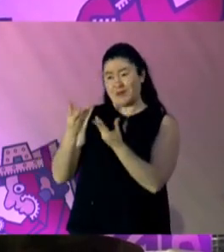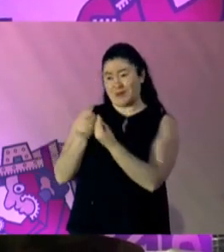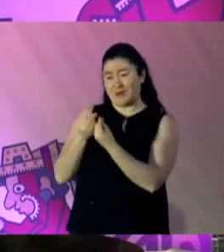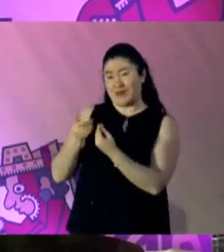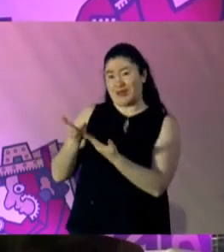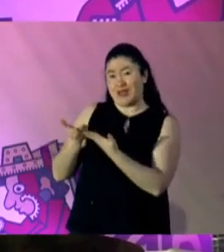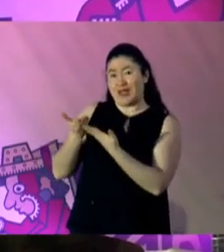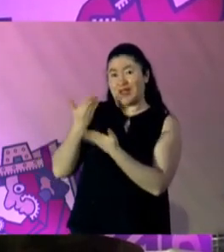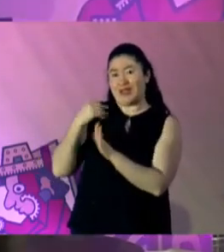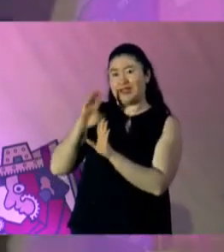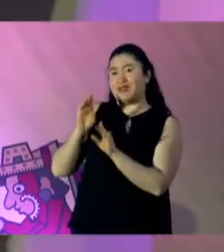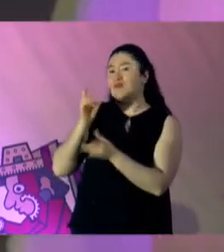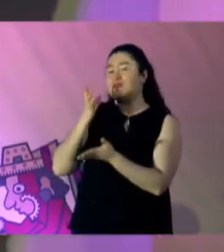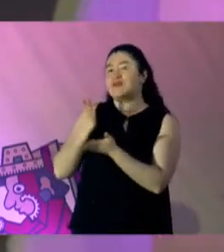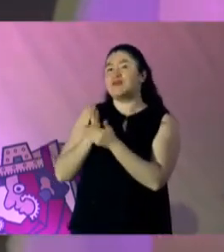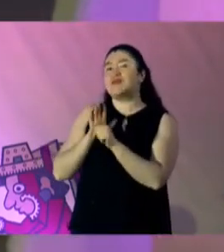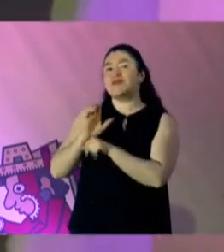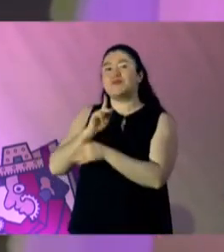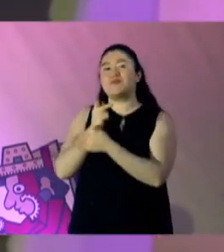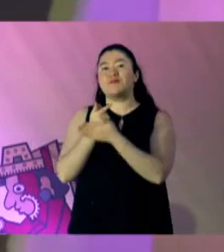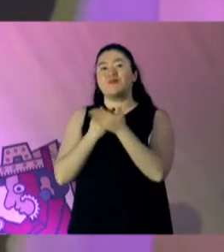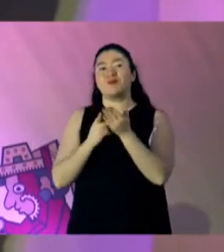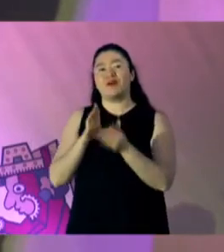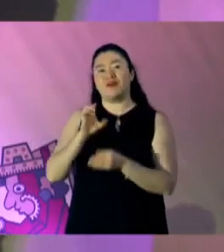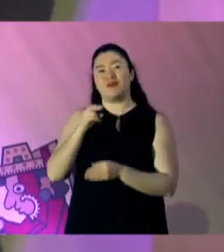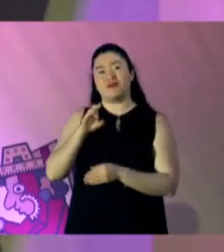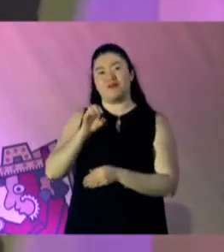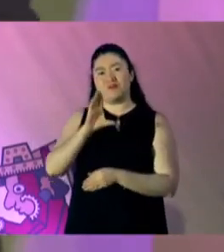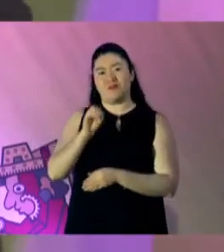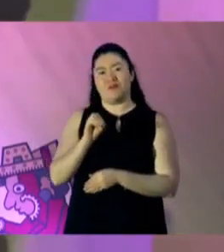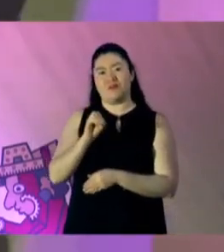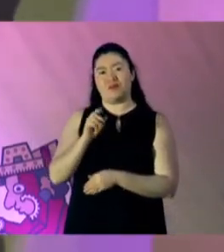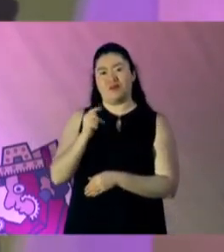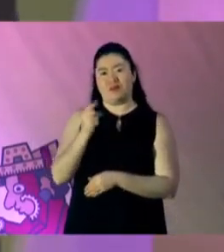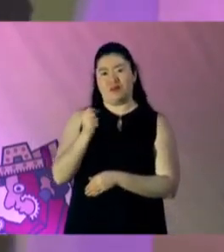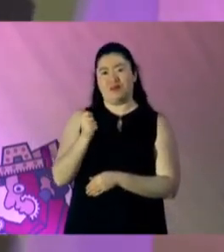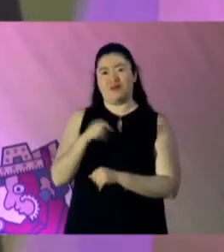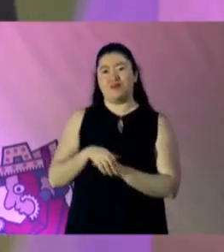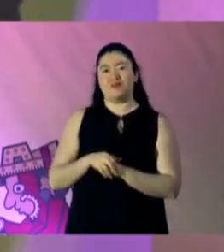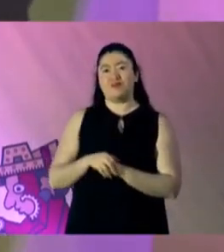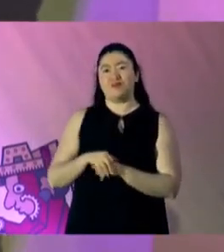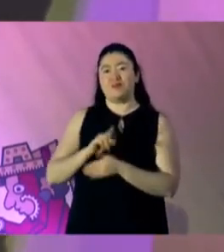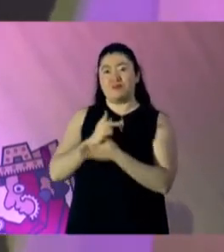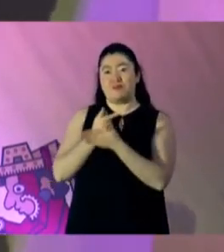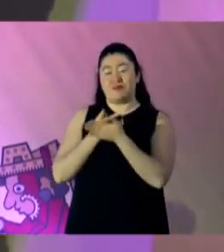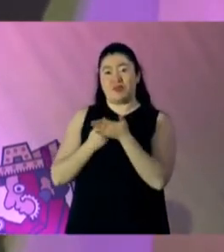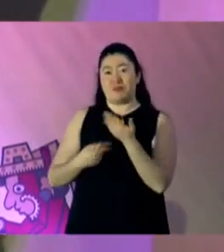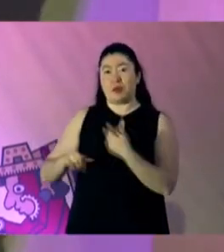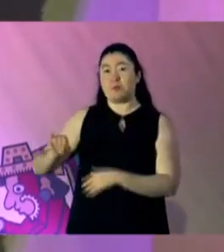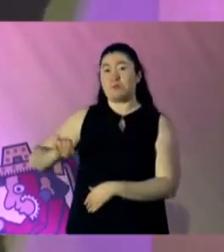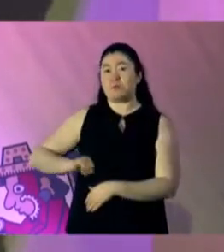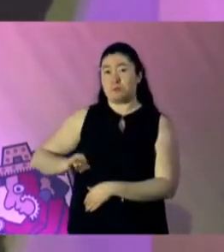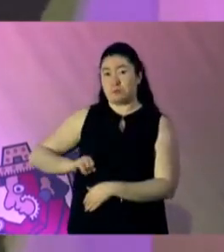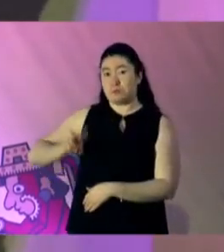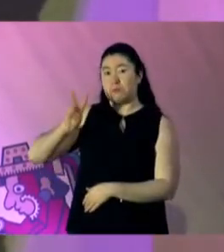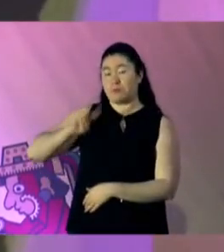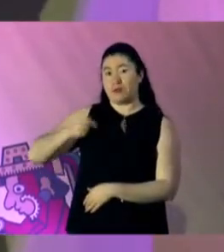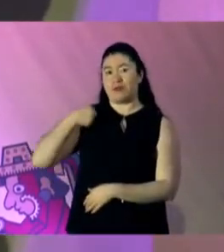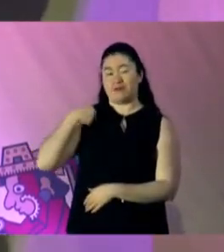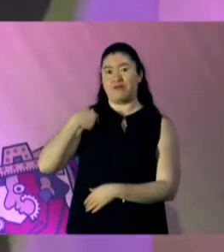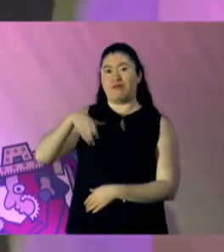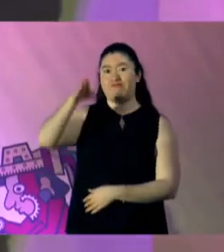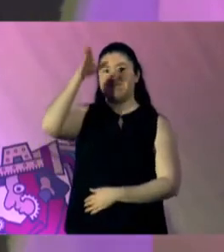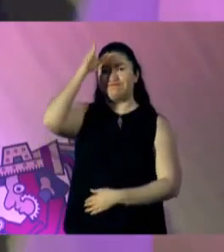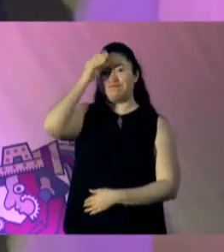conocido afortunadamente a través del programa el chamuco tv un programa que muy interesante en donde yo aprendo mucho